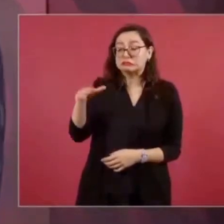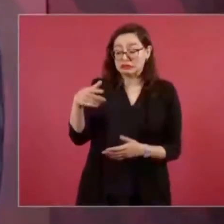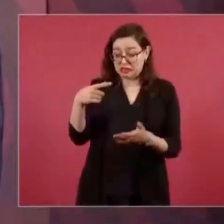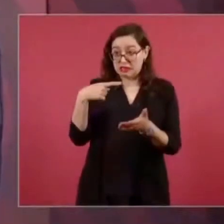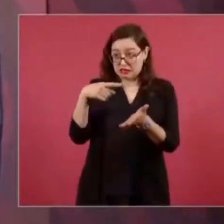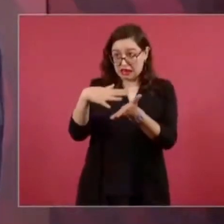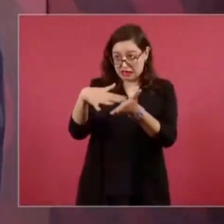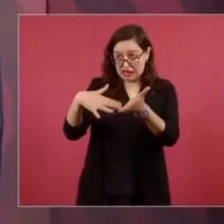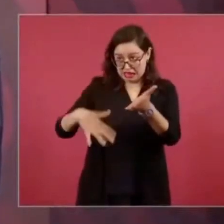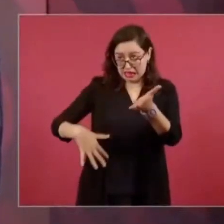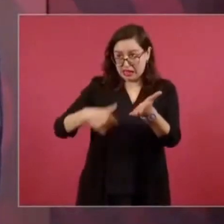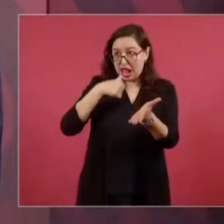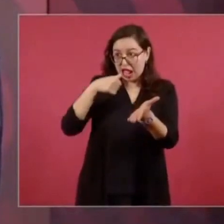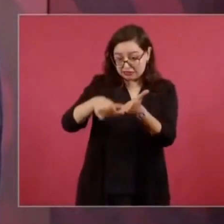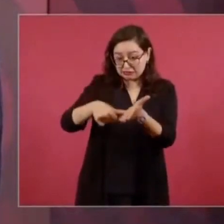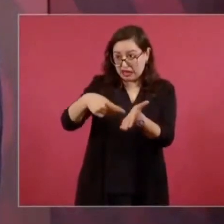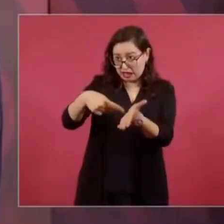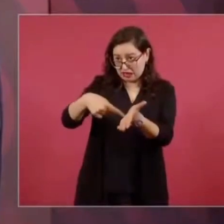carta,